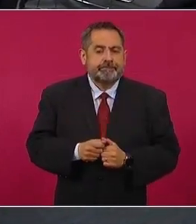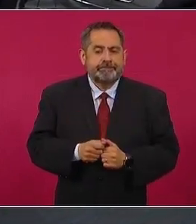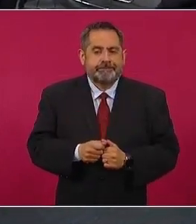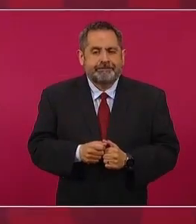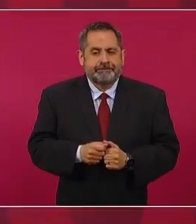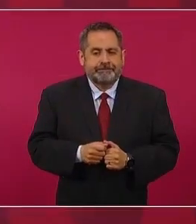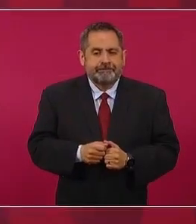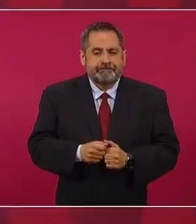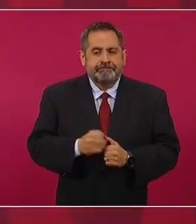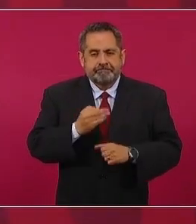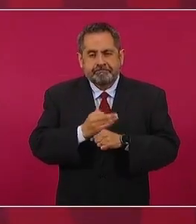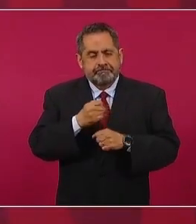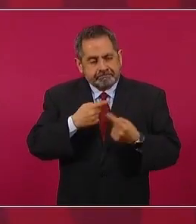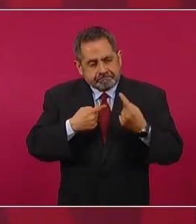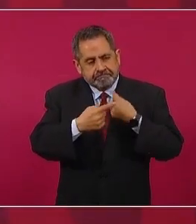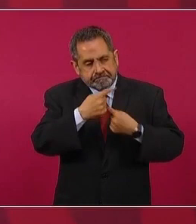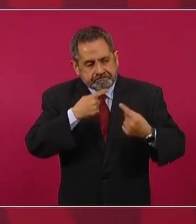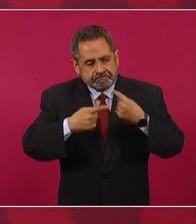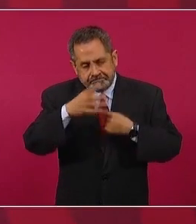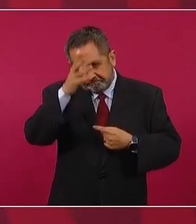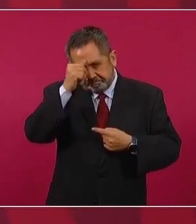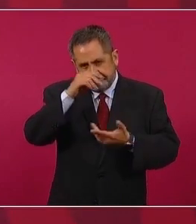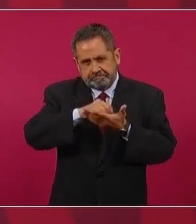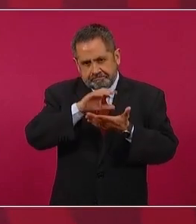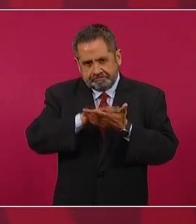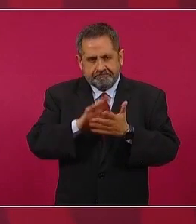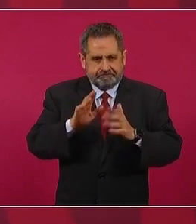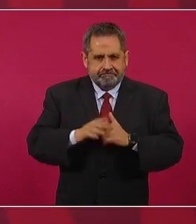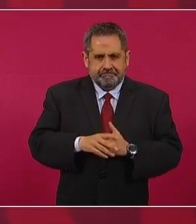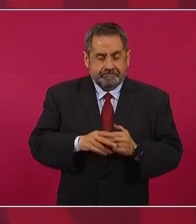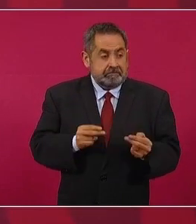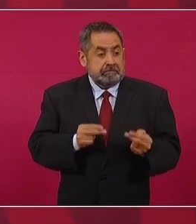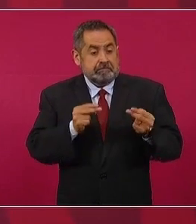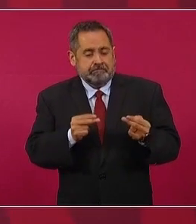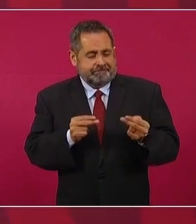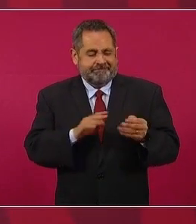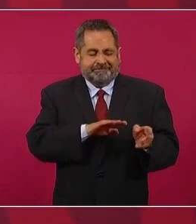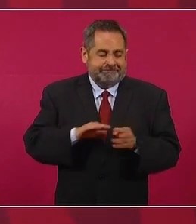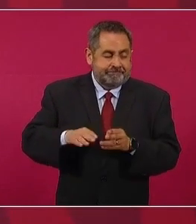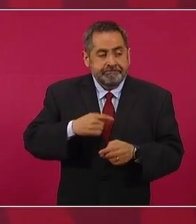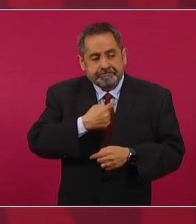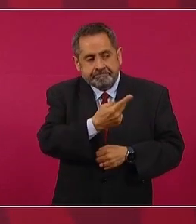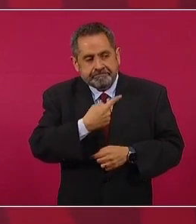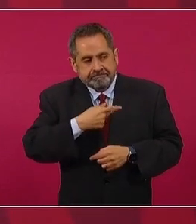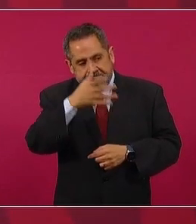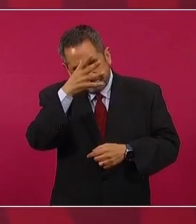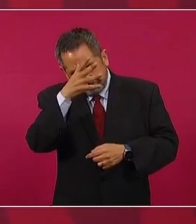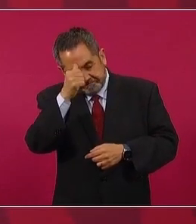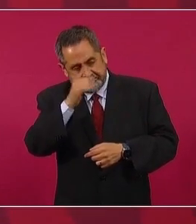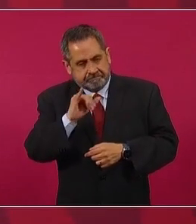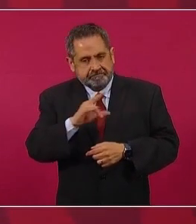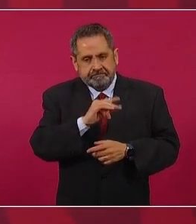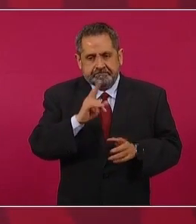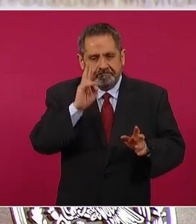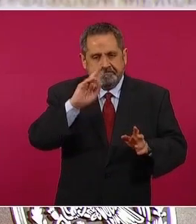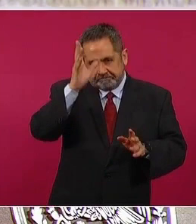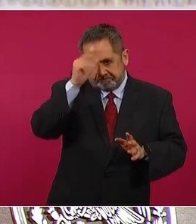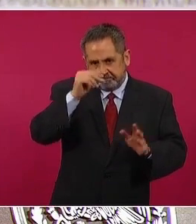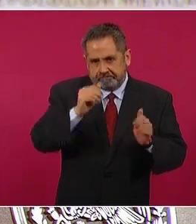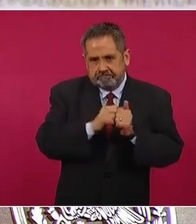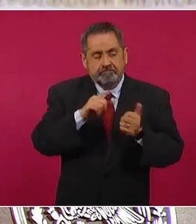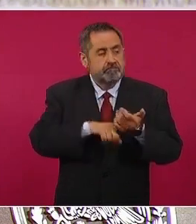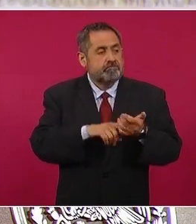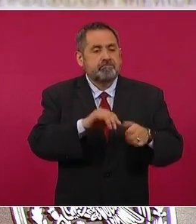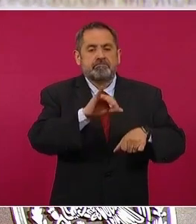el acuerdo, para no hablar de negociación, con las farmacéuticas y